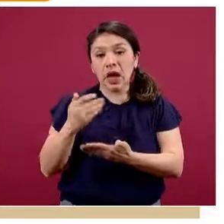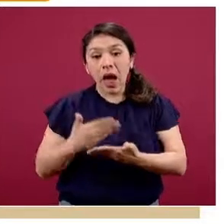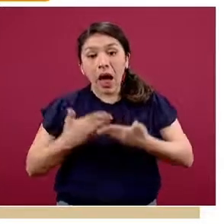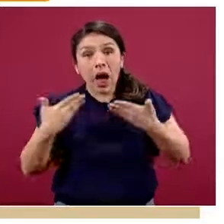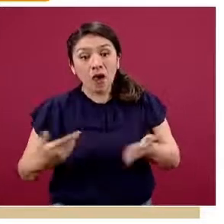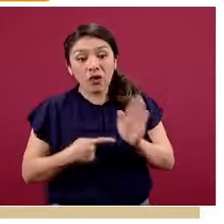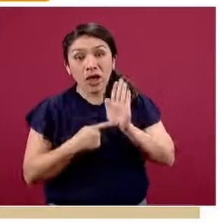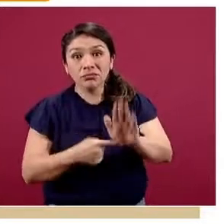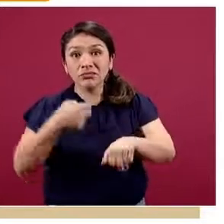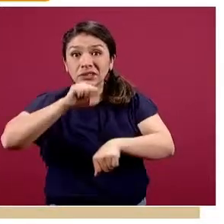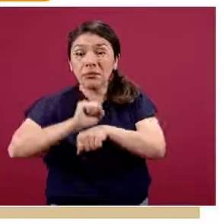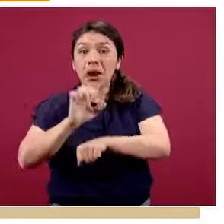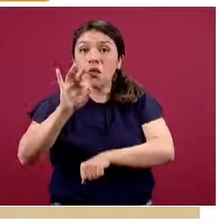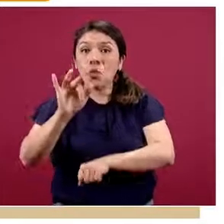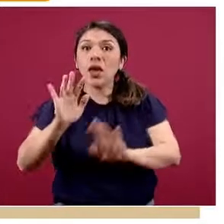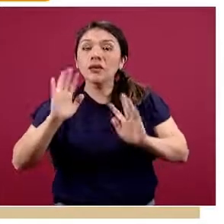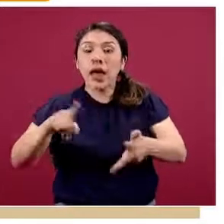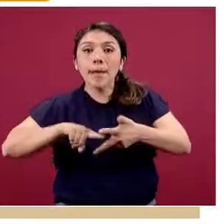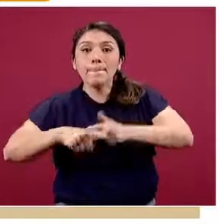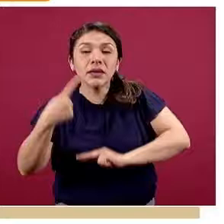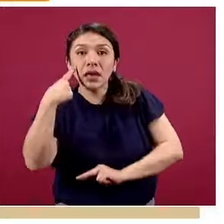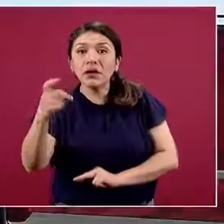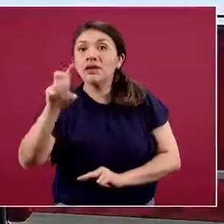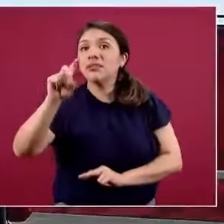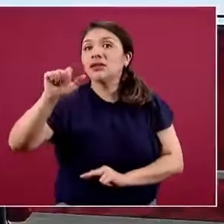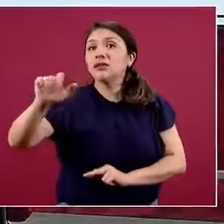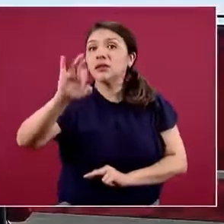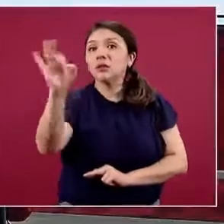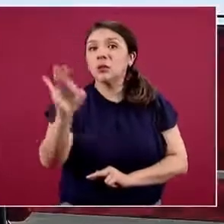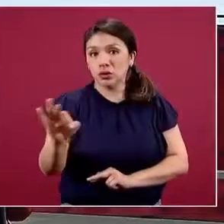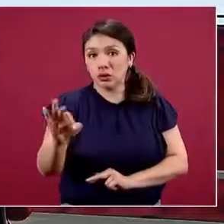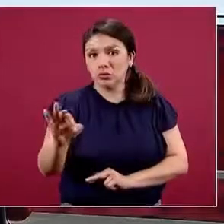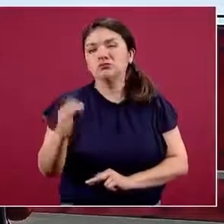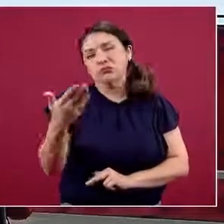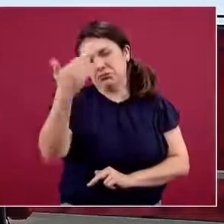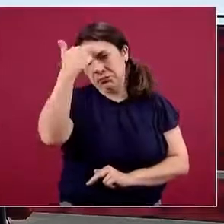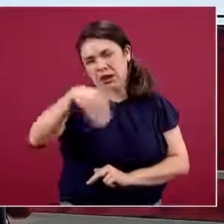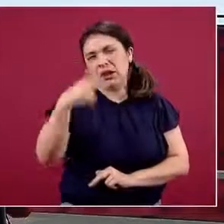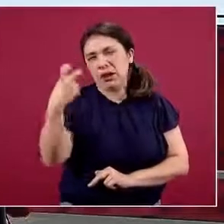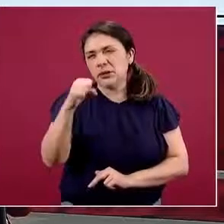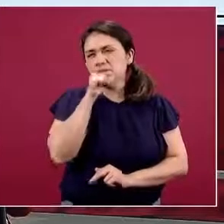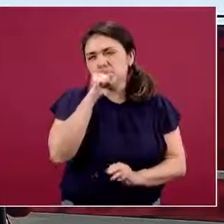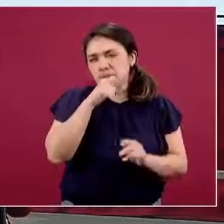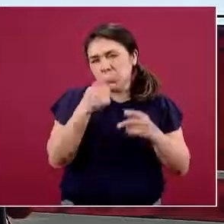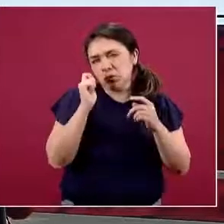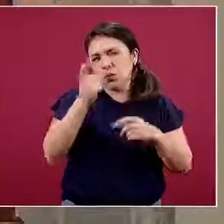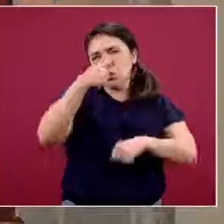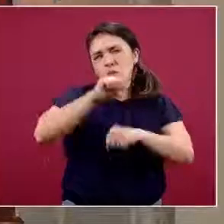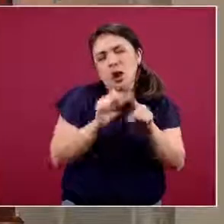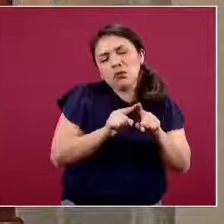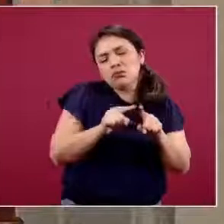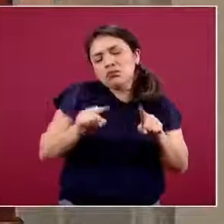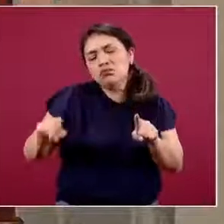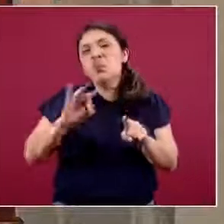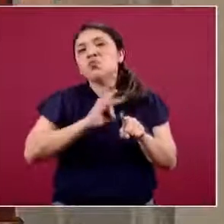ahora para la semana 40 abrimos en un 36%. Como sabemos, este indicador durante la semana